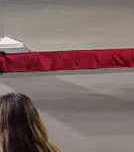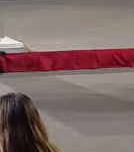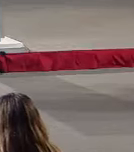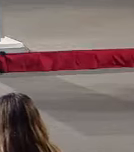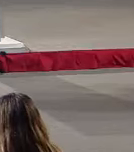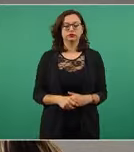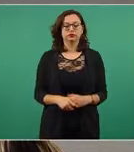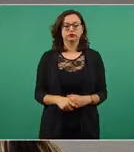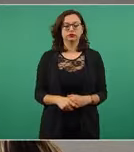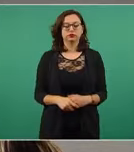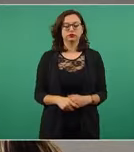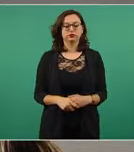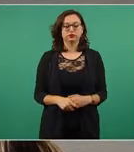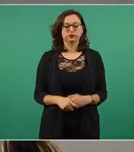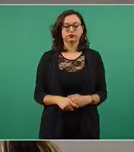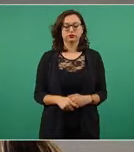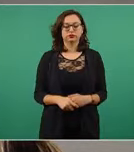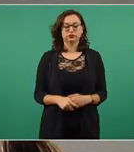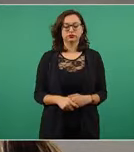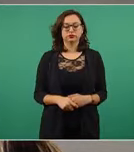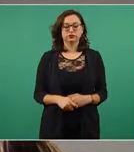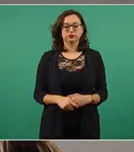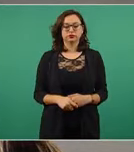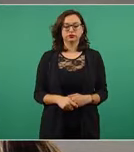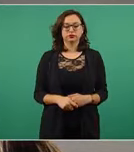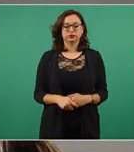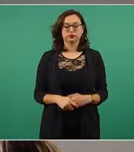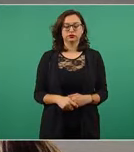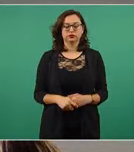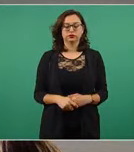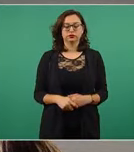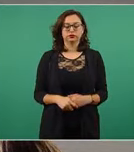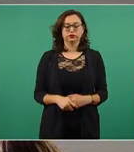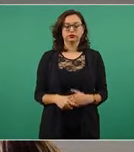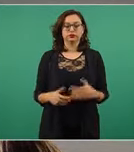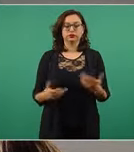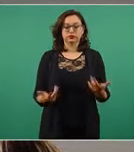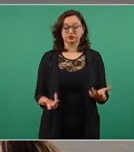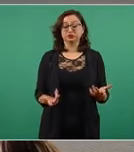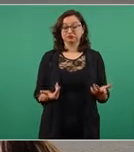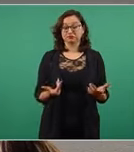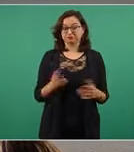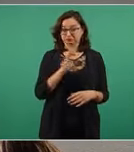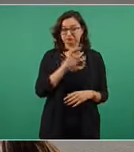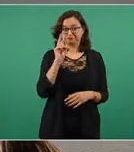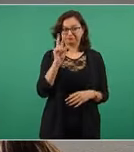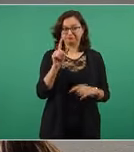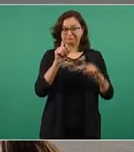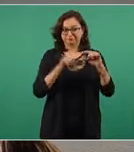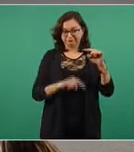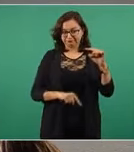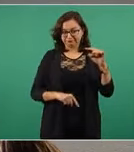mantener la política de bienestar para el pueblo.